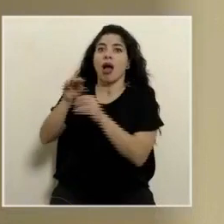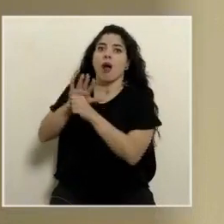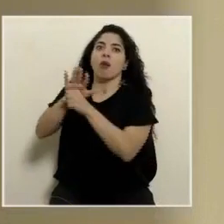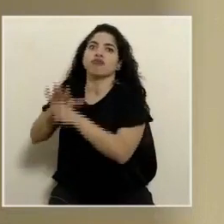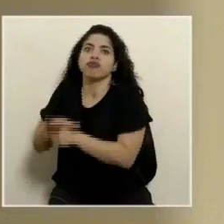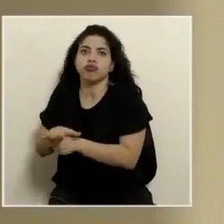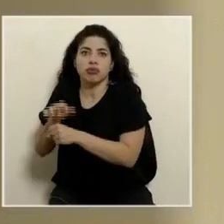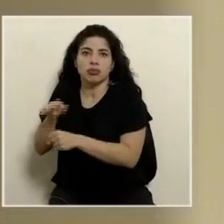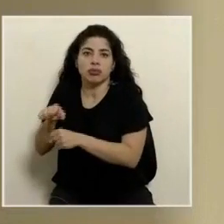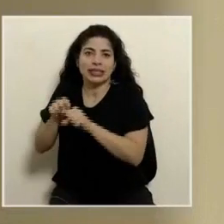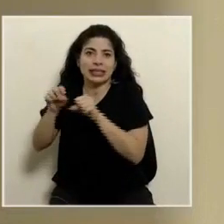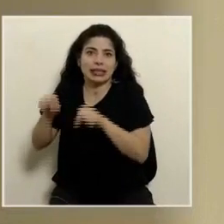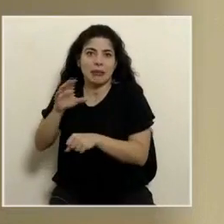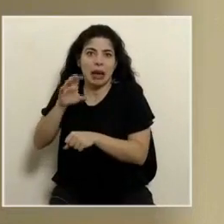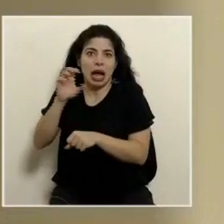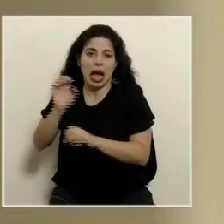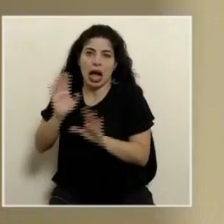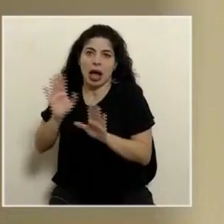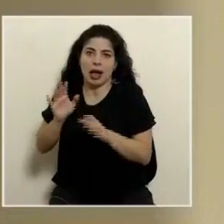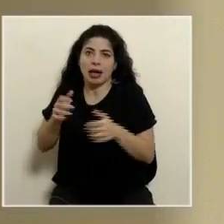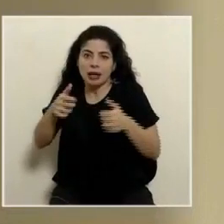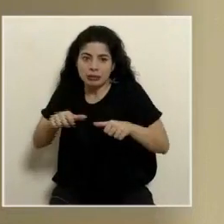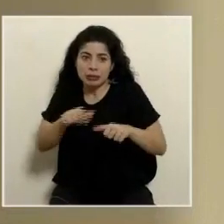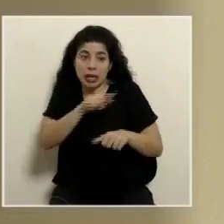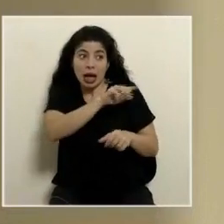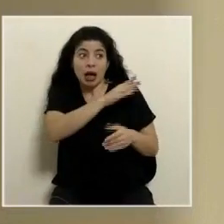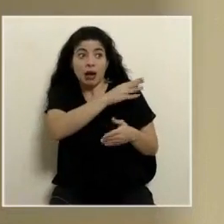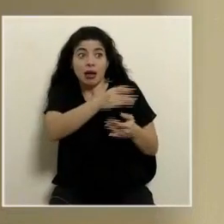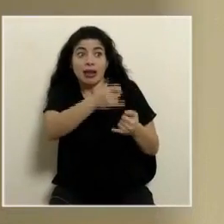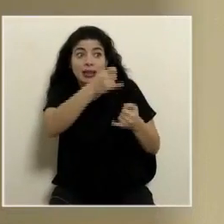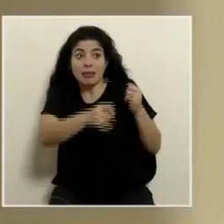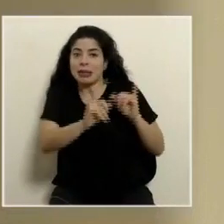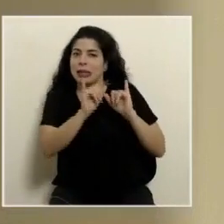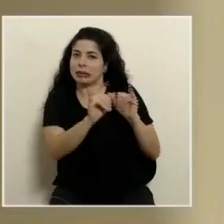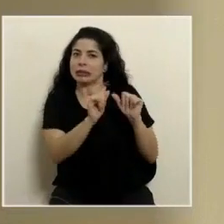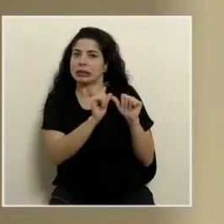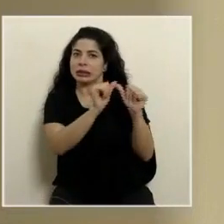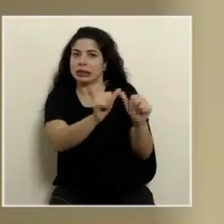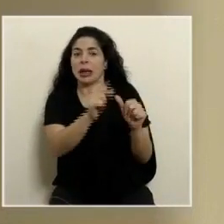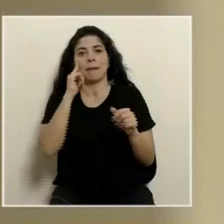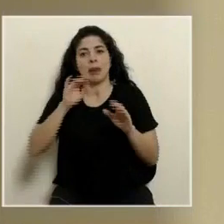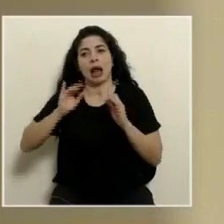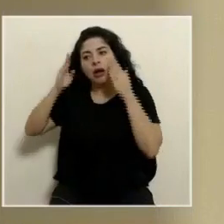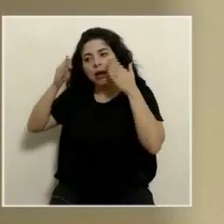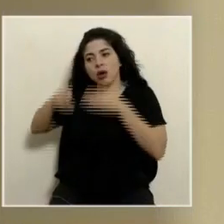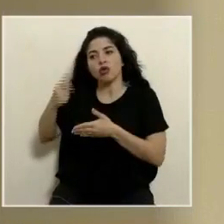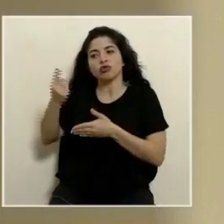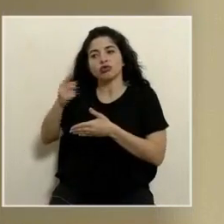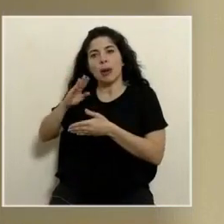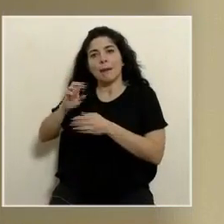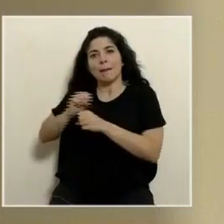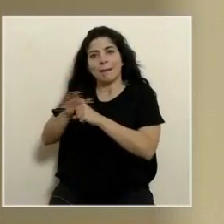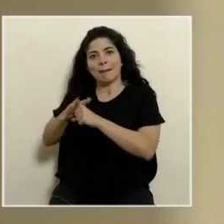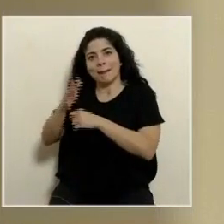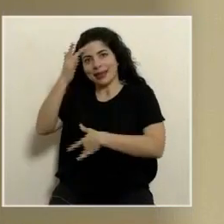el sistema de la Caja para poder usarlo para la pandemia. También se coordina con la Cruz Roja, el INSS y